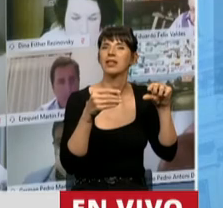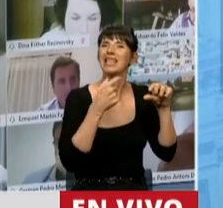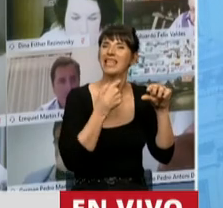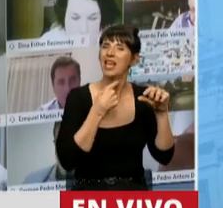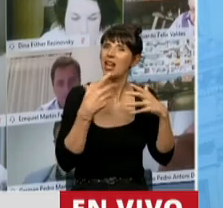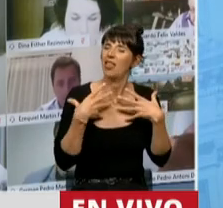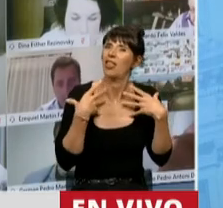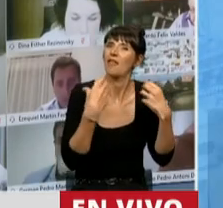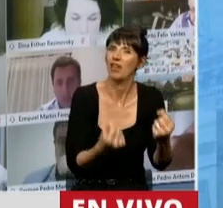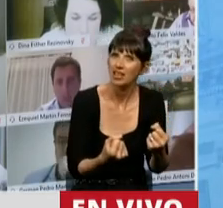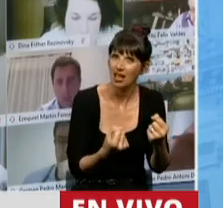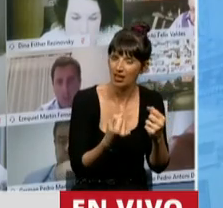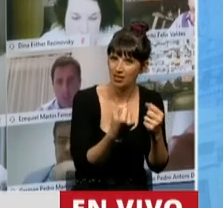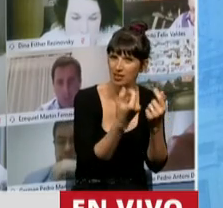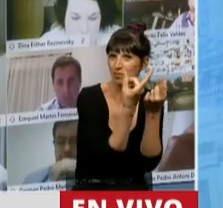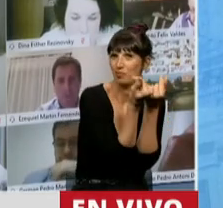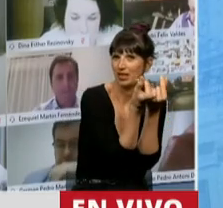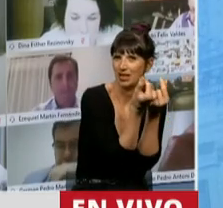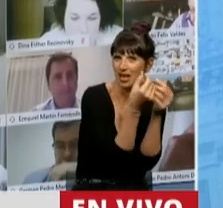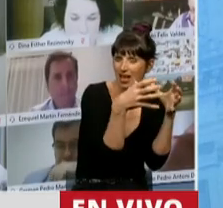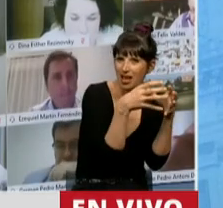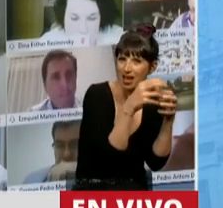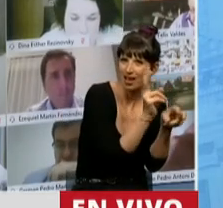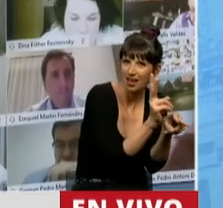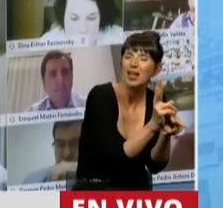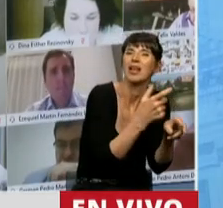los activos, era desprenderse de esas